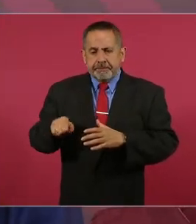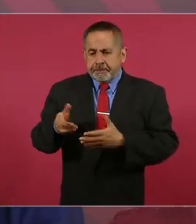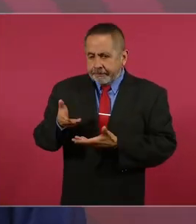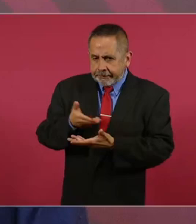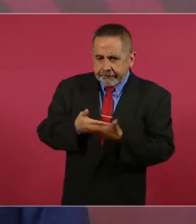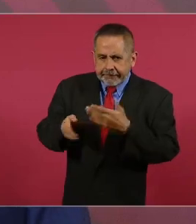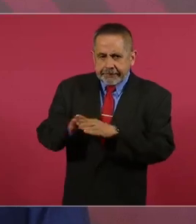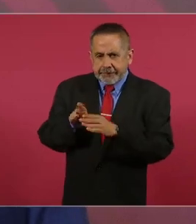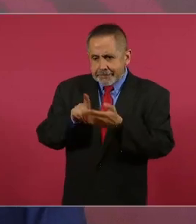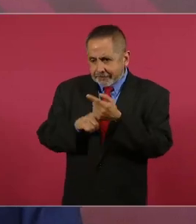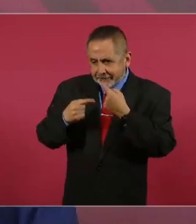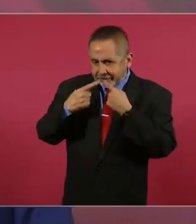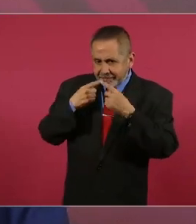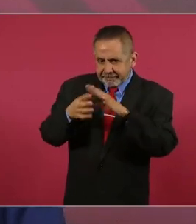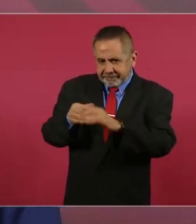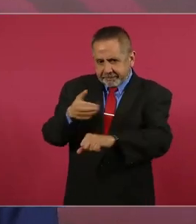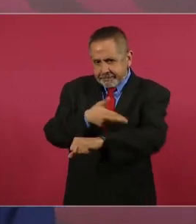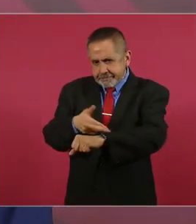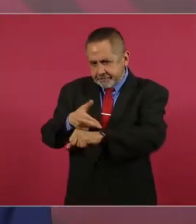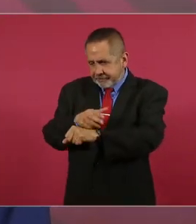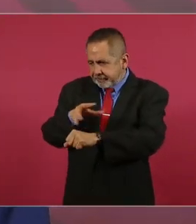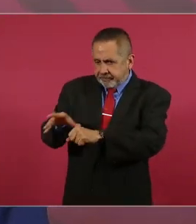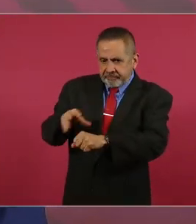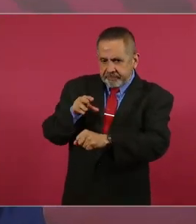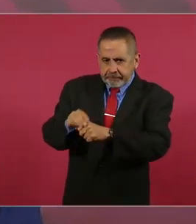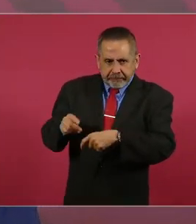servidores públicos